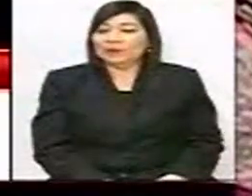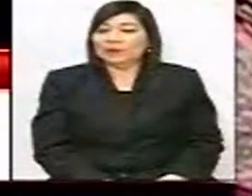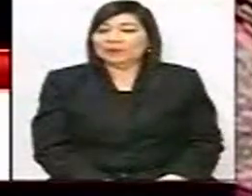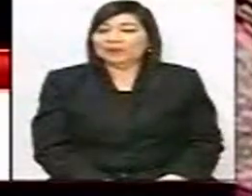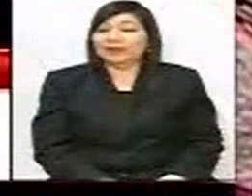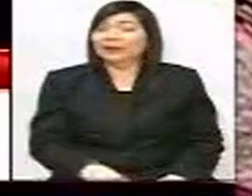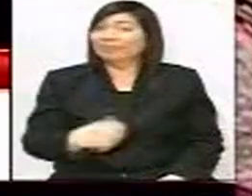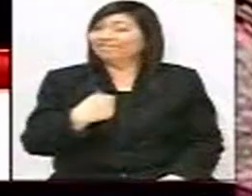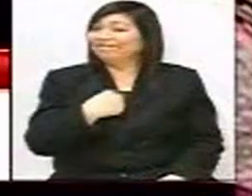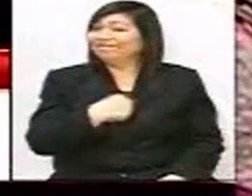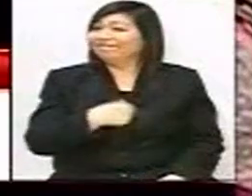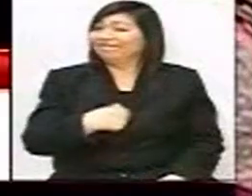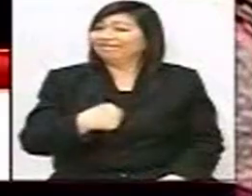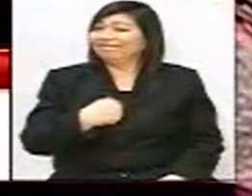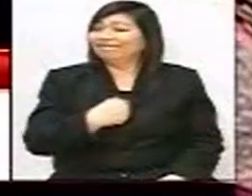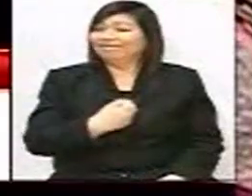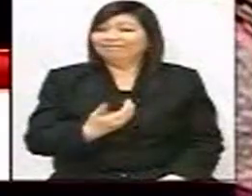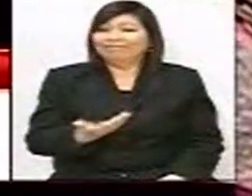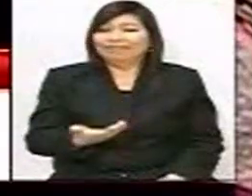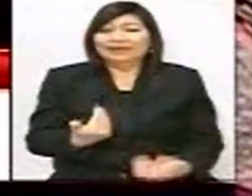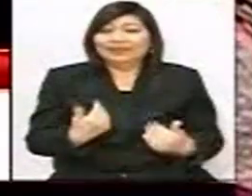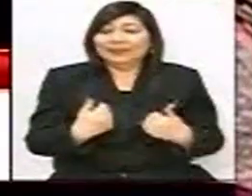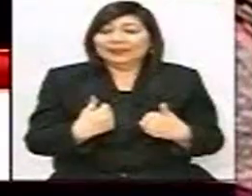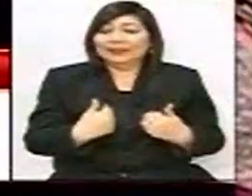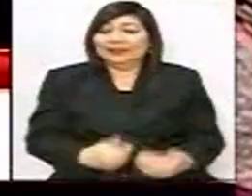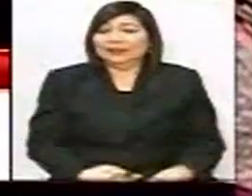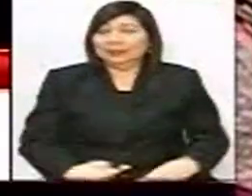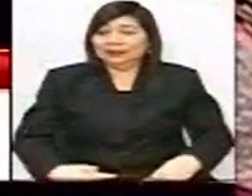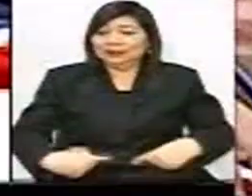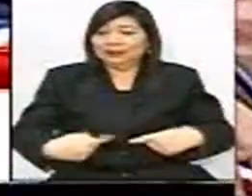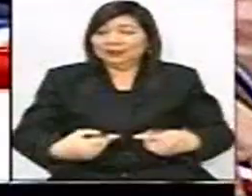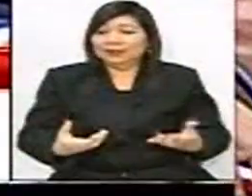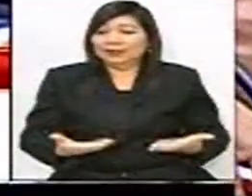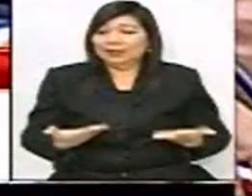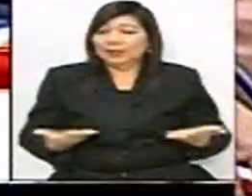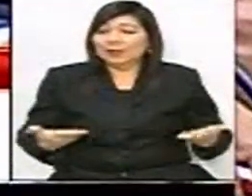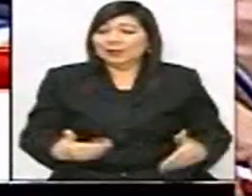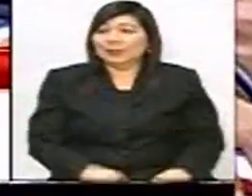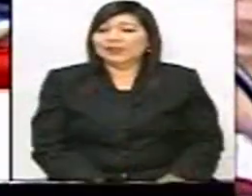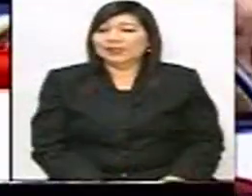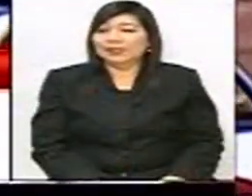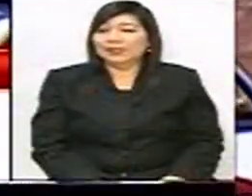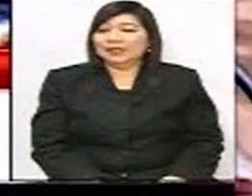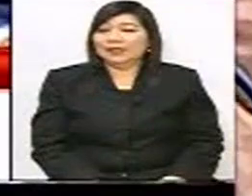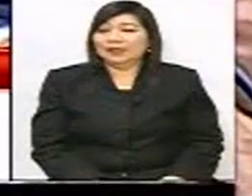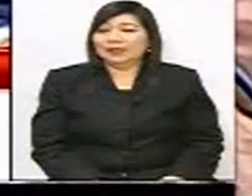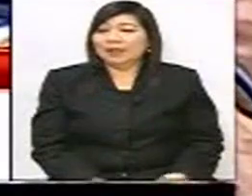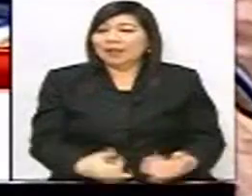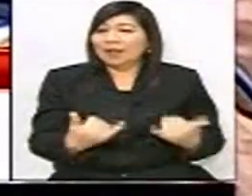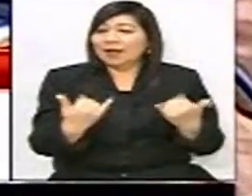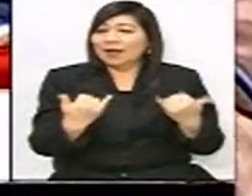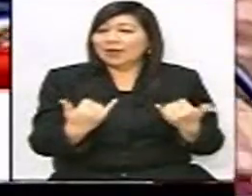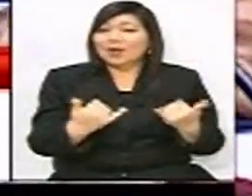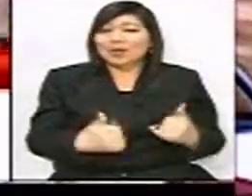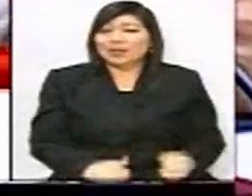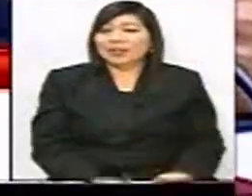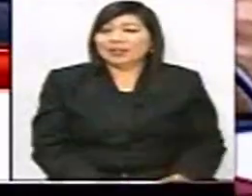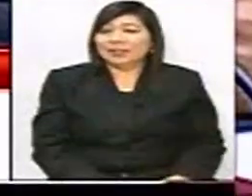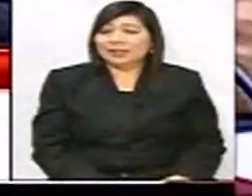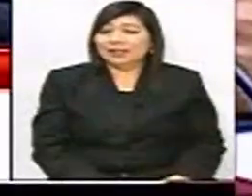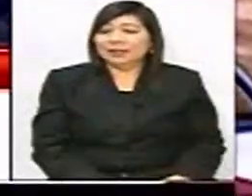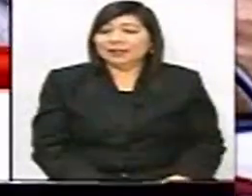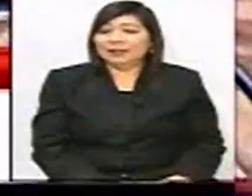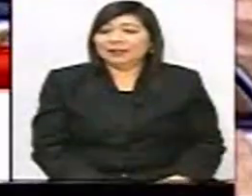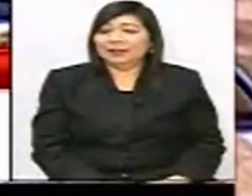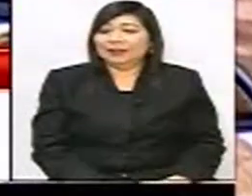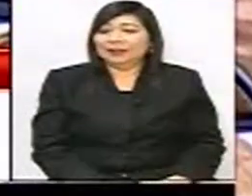Es lamentable que tengamos que discutir este tipo de cosas en estos momentos que